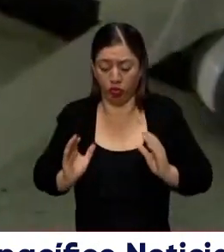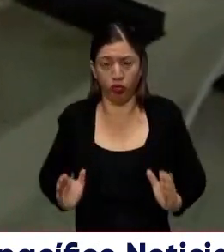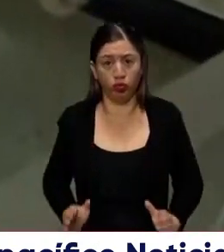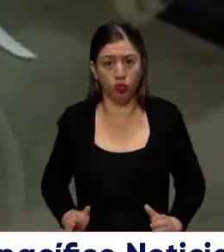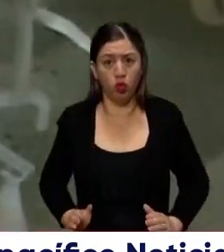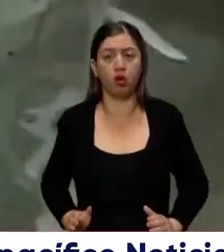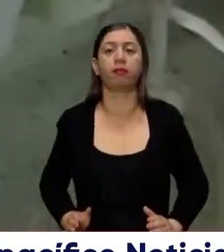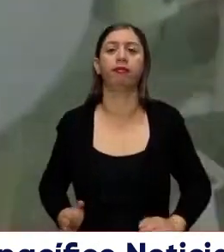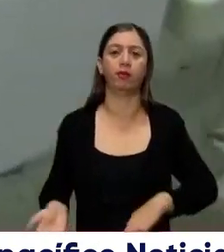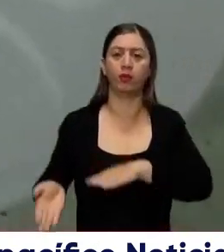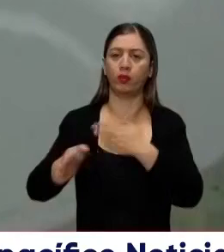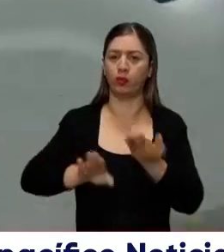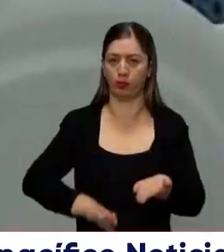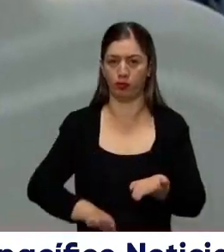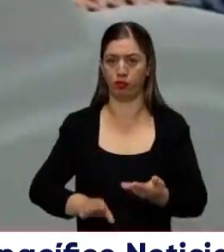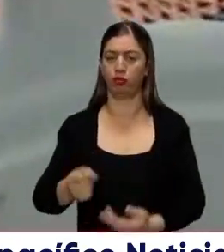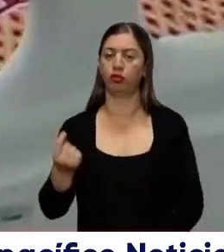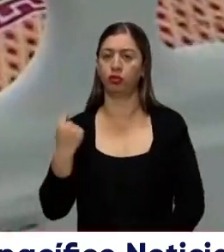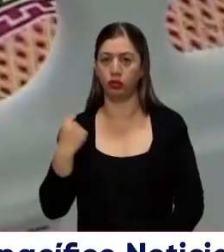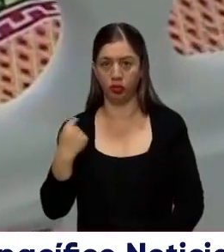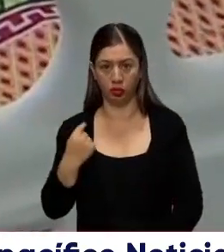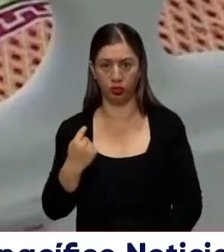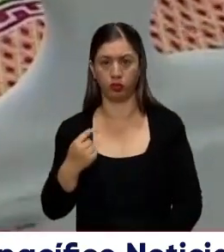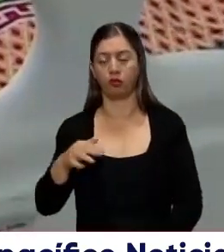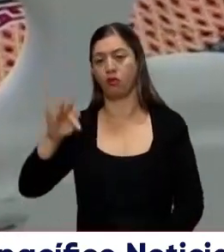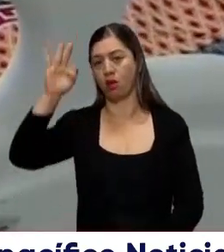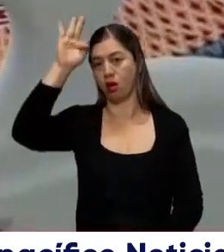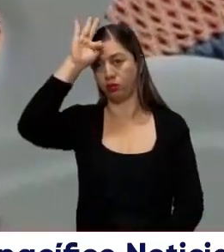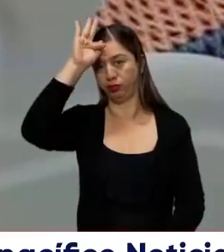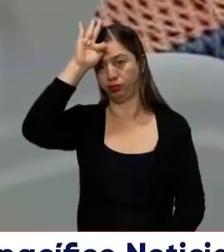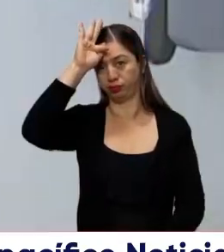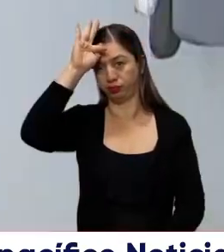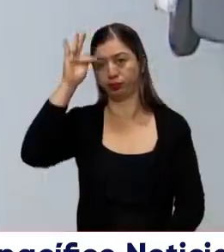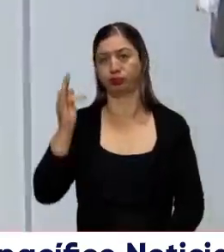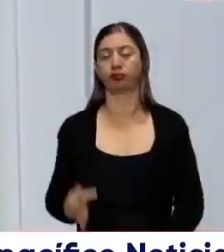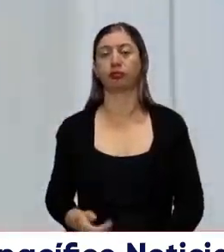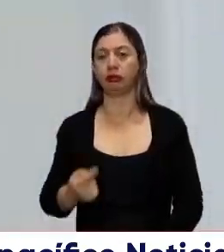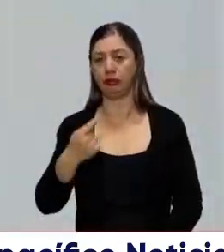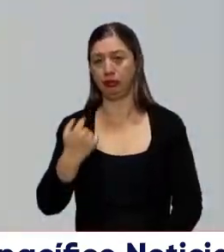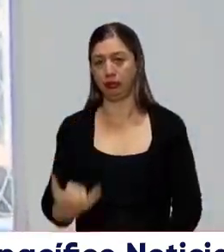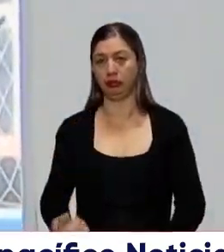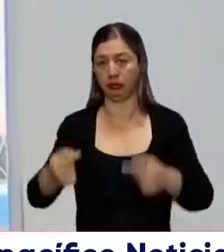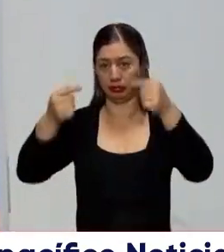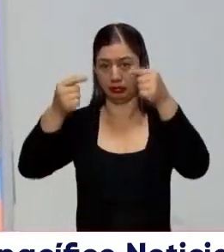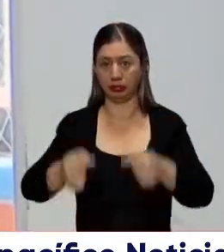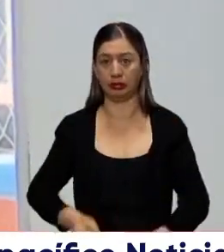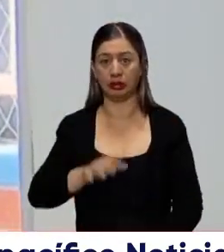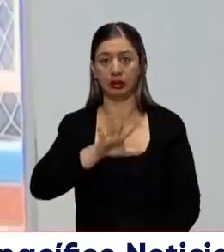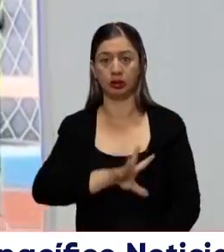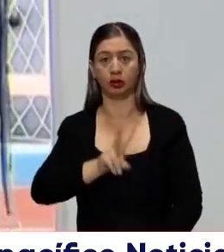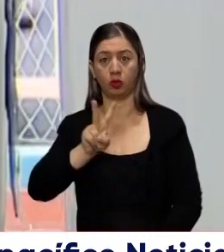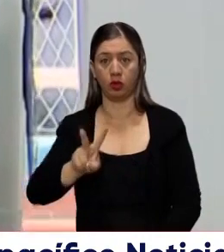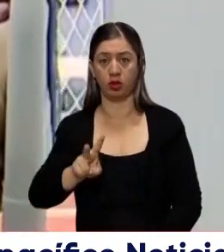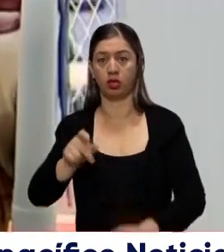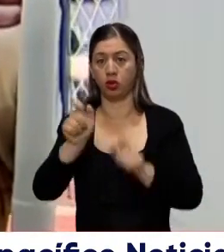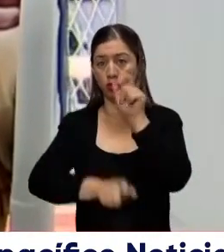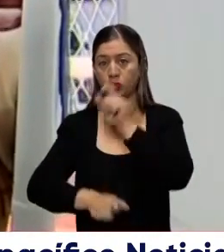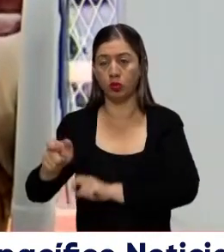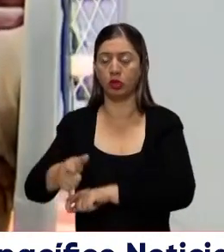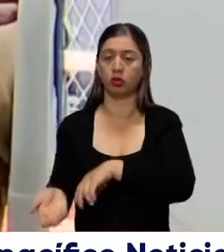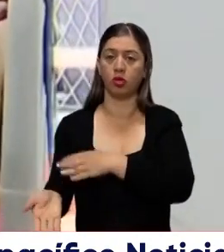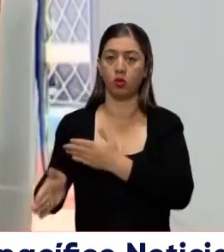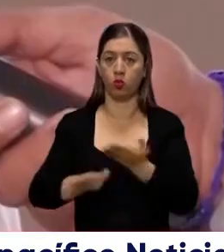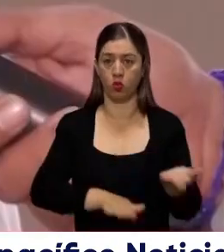corporal falleció en las últimas horas en un centro asistencial, ascendiendo así a 52 la cifra de fallecidos por